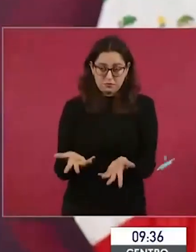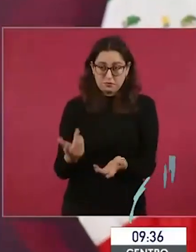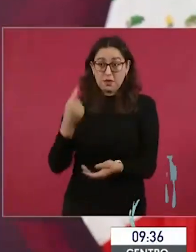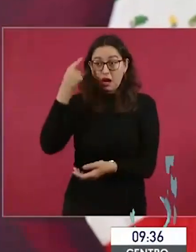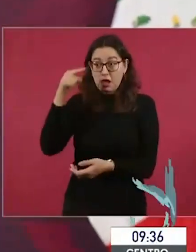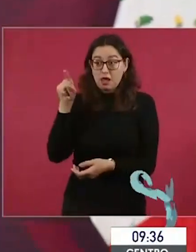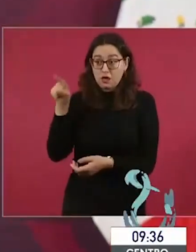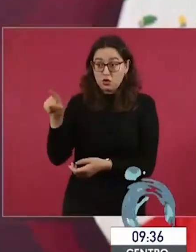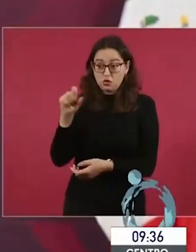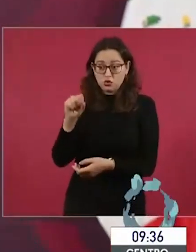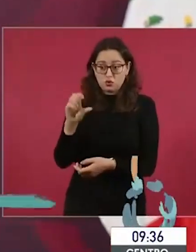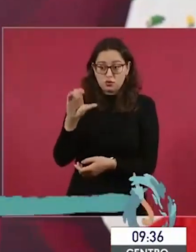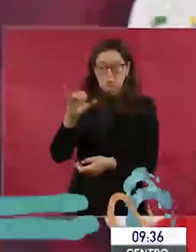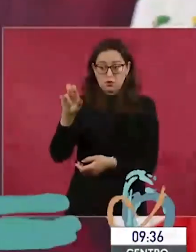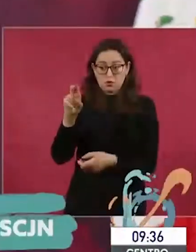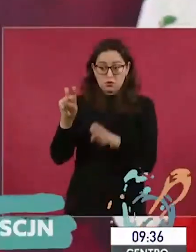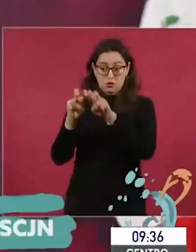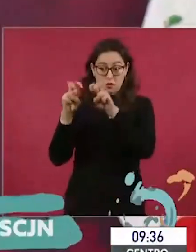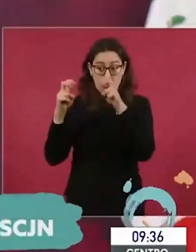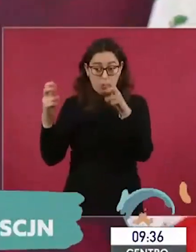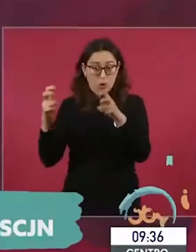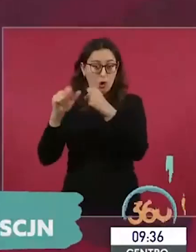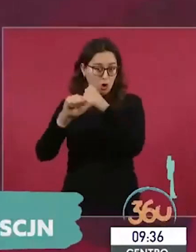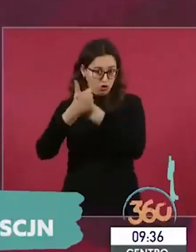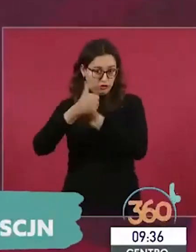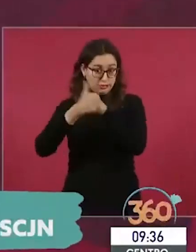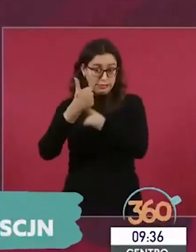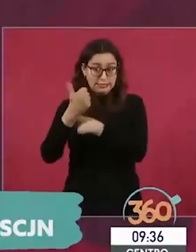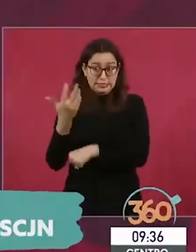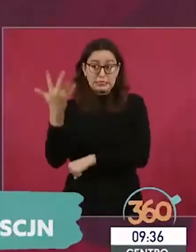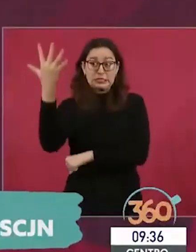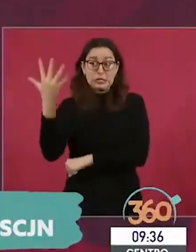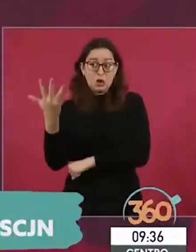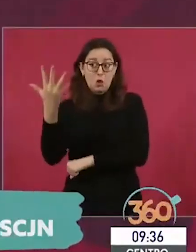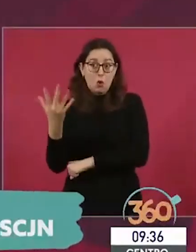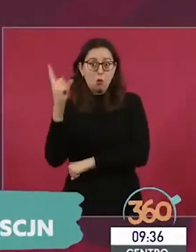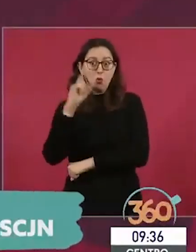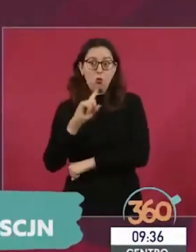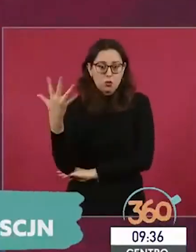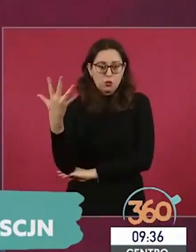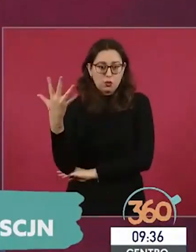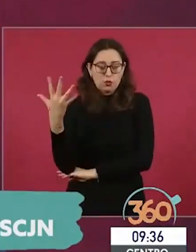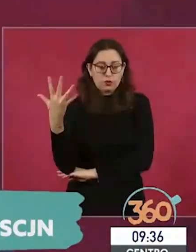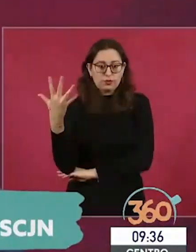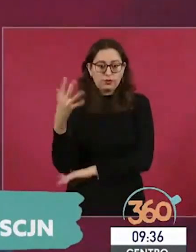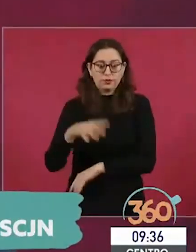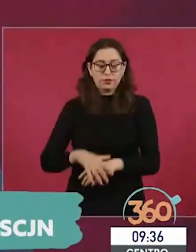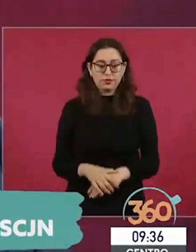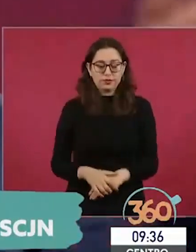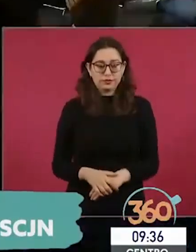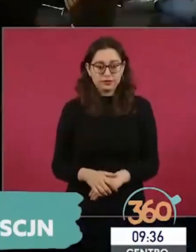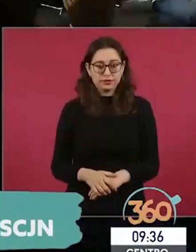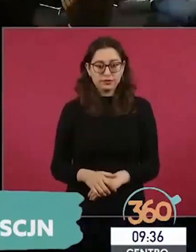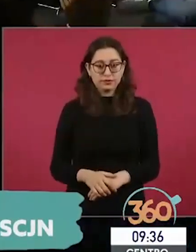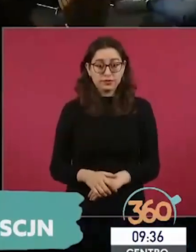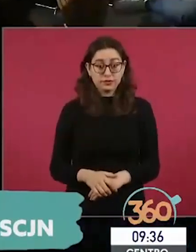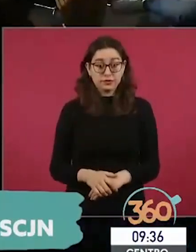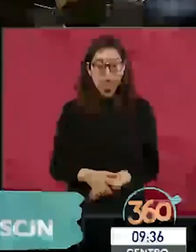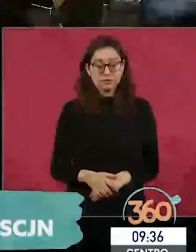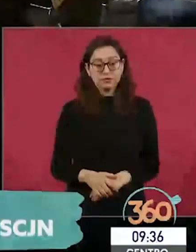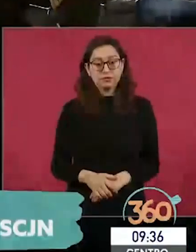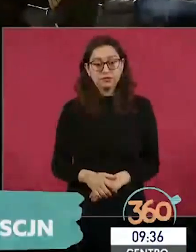ministros cinco mujeres nunca se había visto eso ya estoy seguro que quien me va